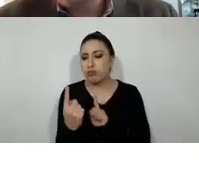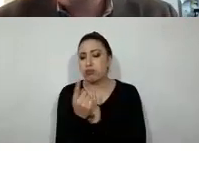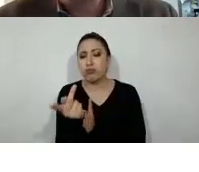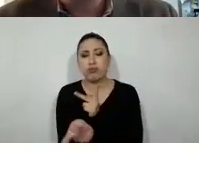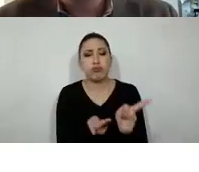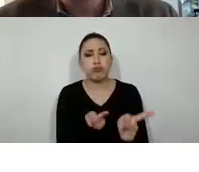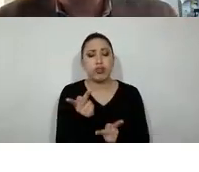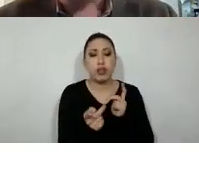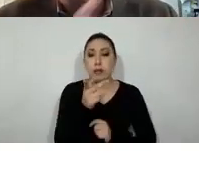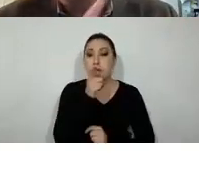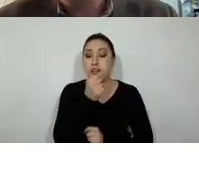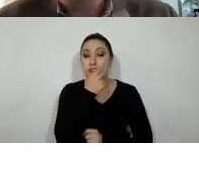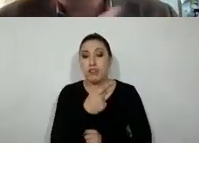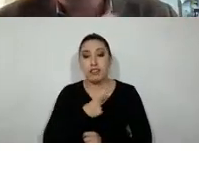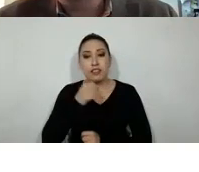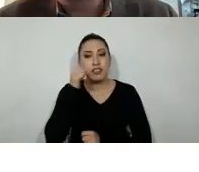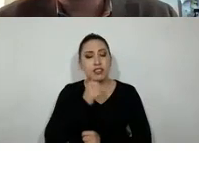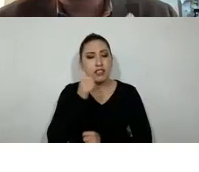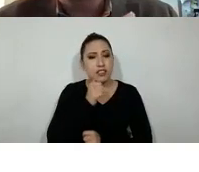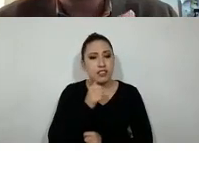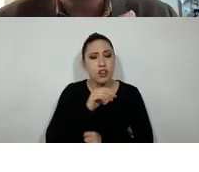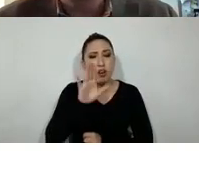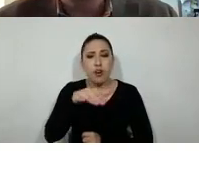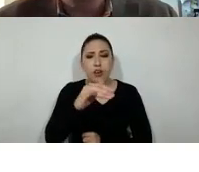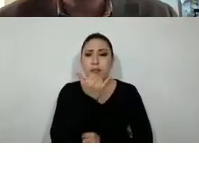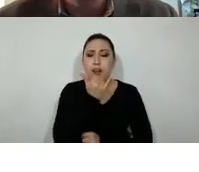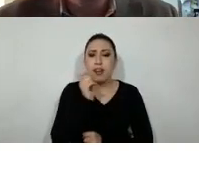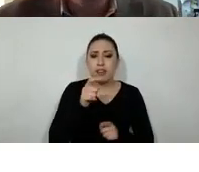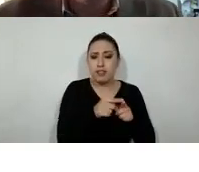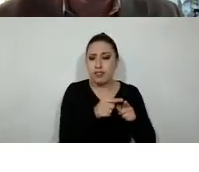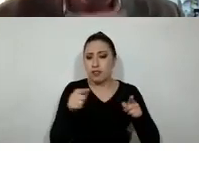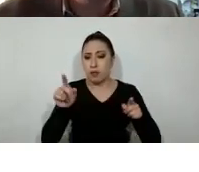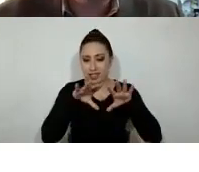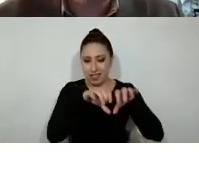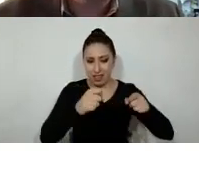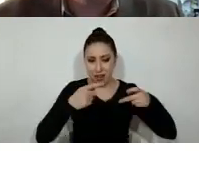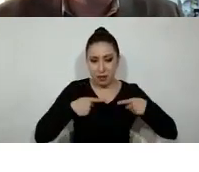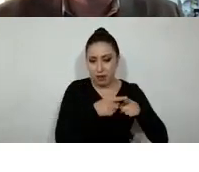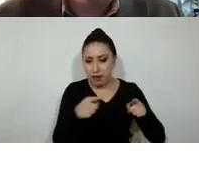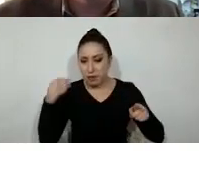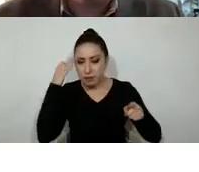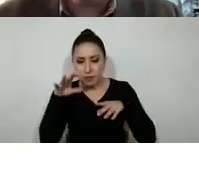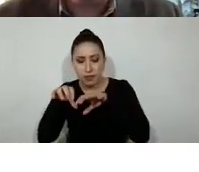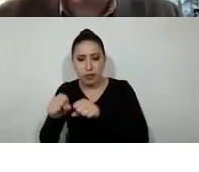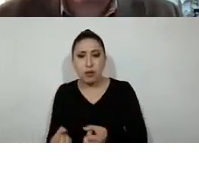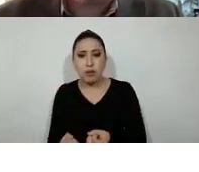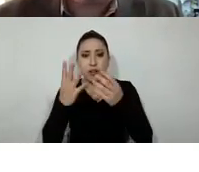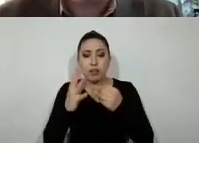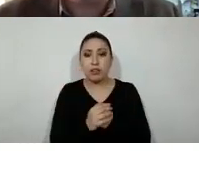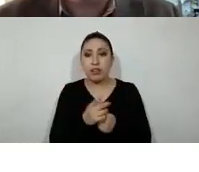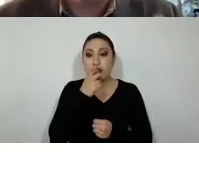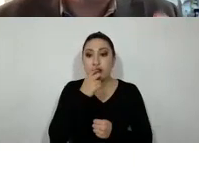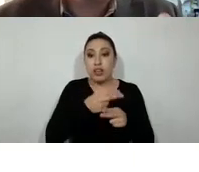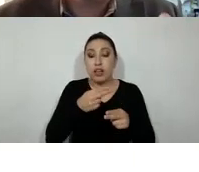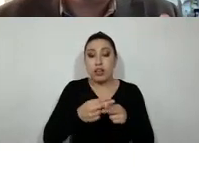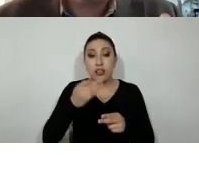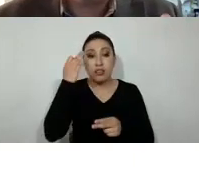puedo hago esa pregunta, oye, ¿cuál es el tiempo de traslado acá en las detenciones? Incluso dicen, nos espera el juez hasta 3